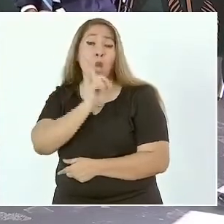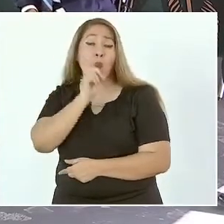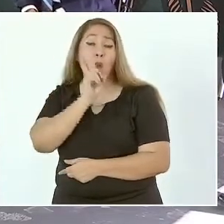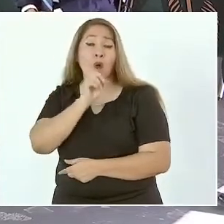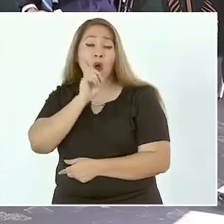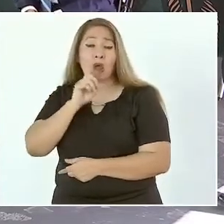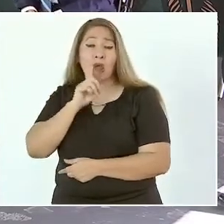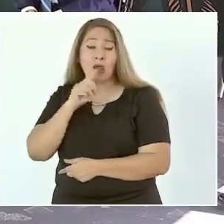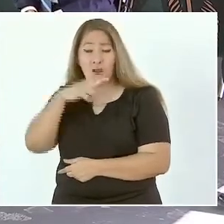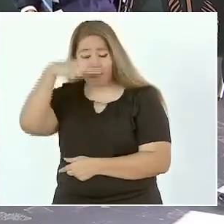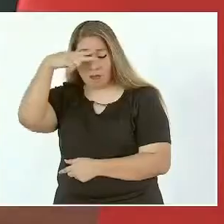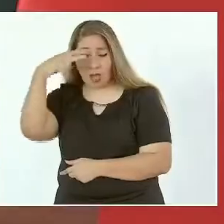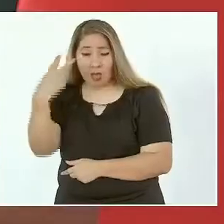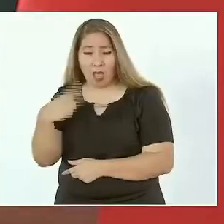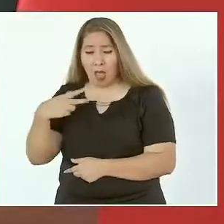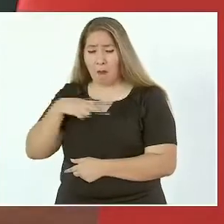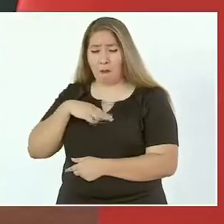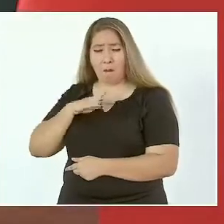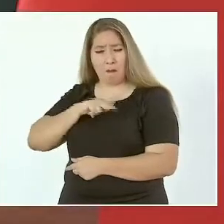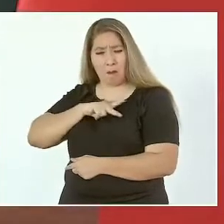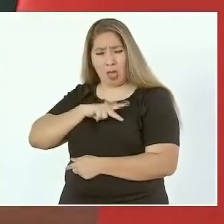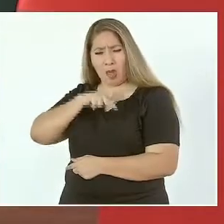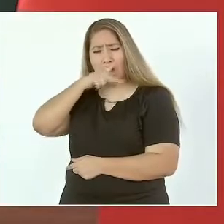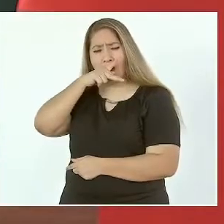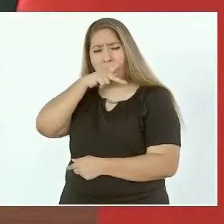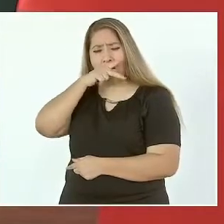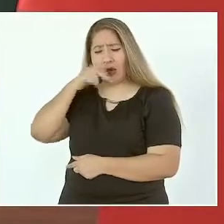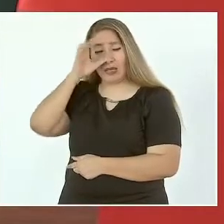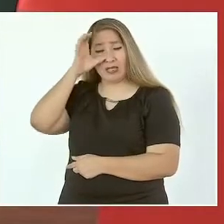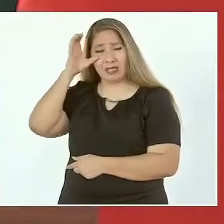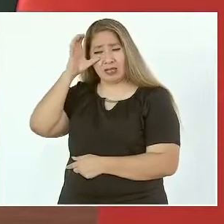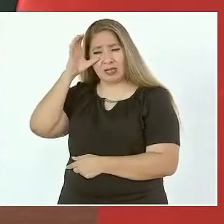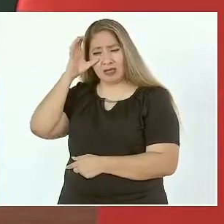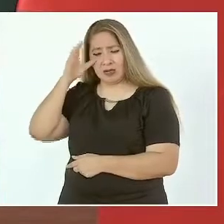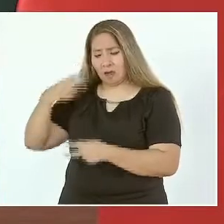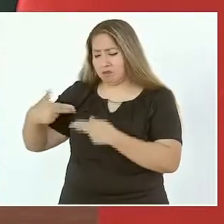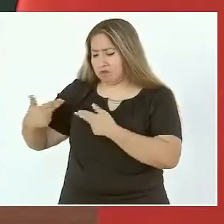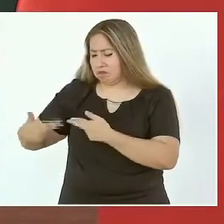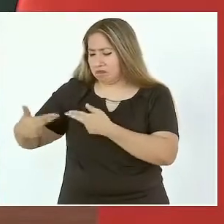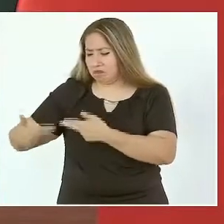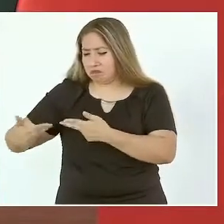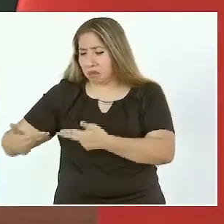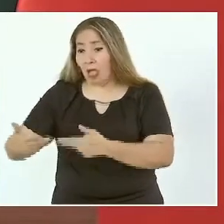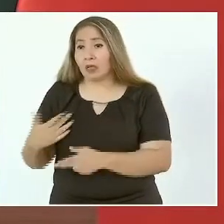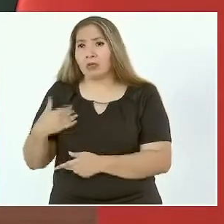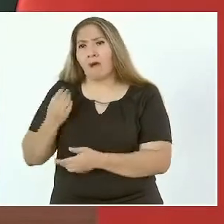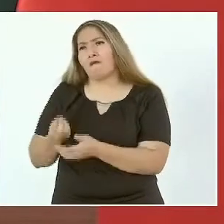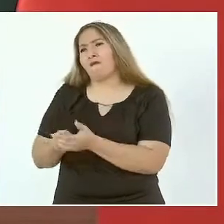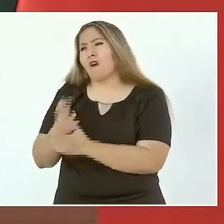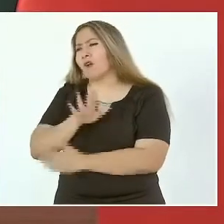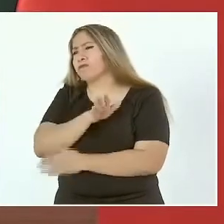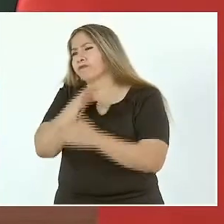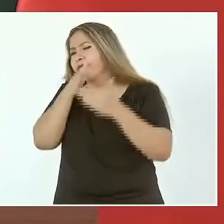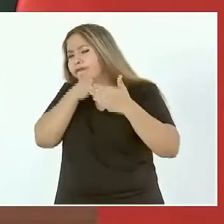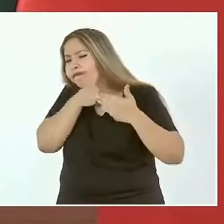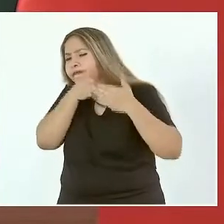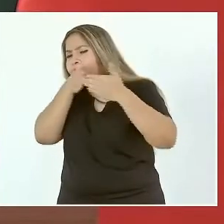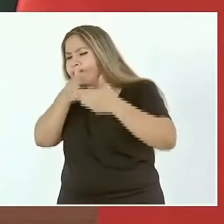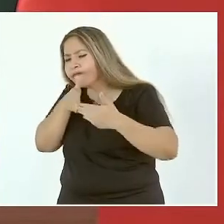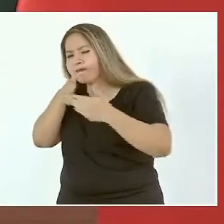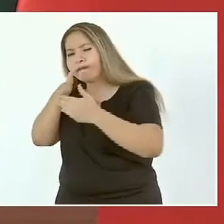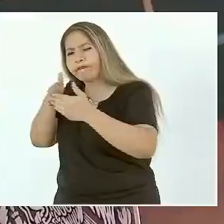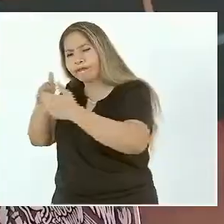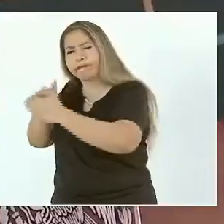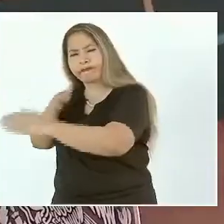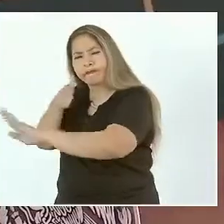papá es descendiente de una de las familias chino-mexicanas que durante los años 30 del siglo XX salieron del país por las persecuciones